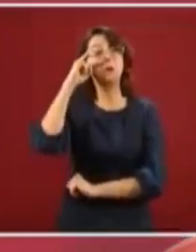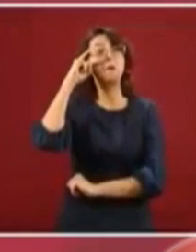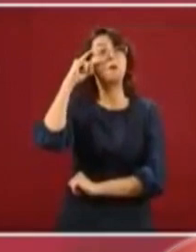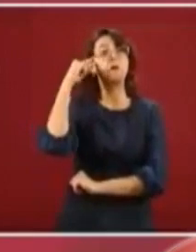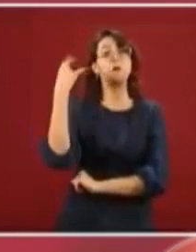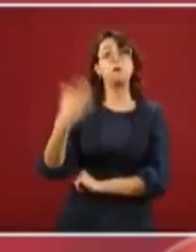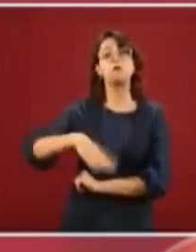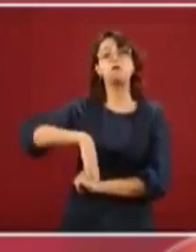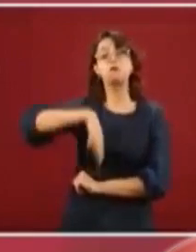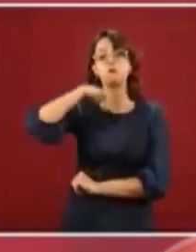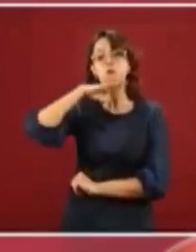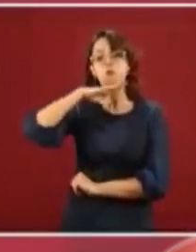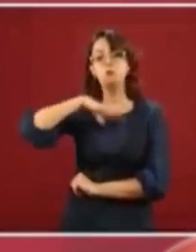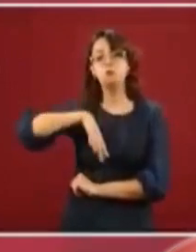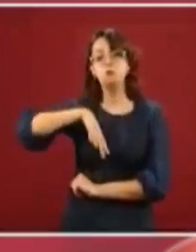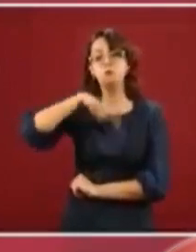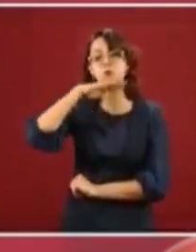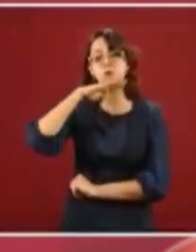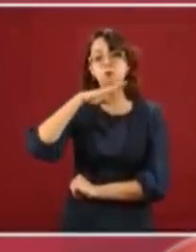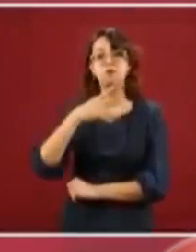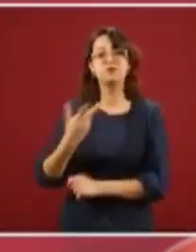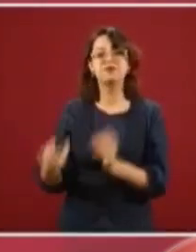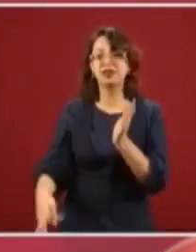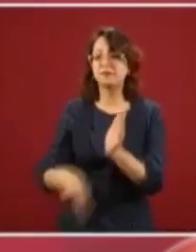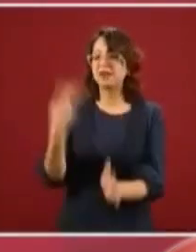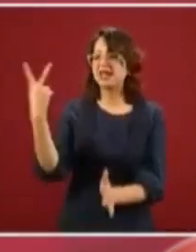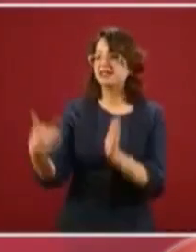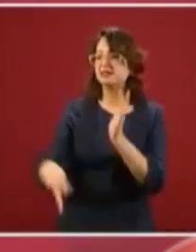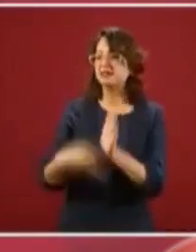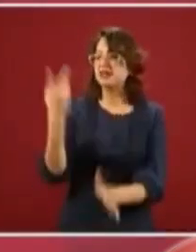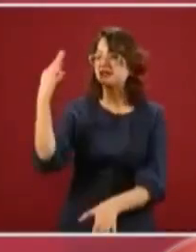en elecciones fraudulentas,